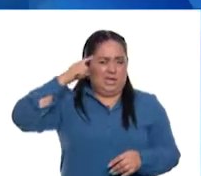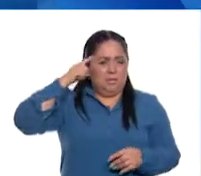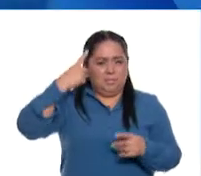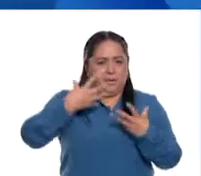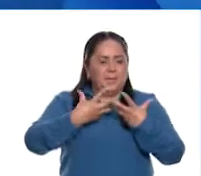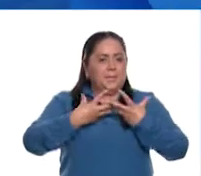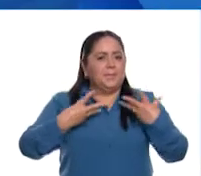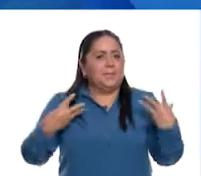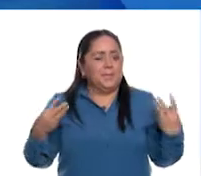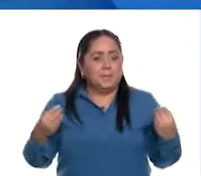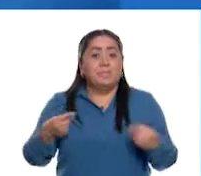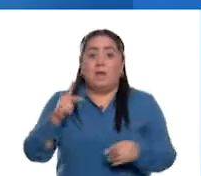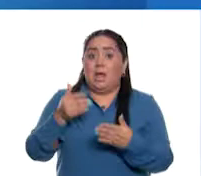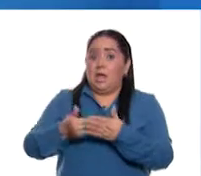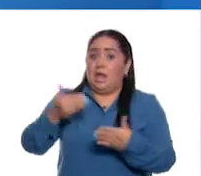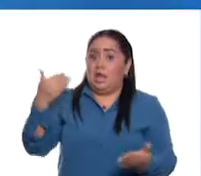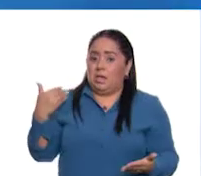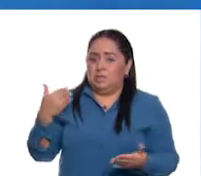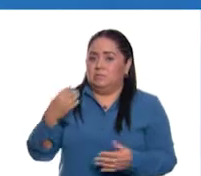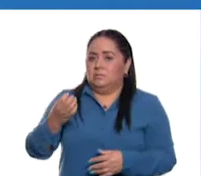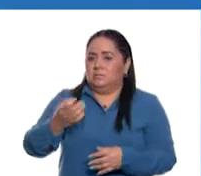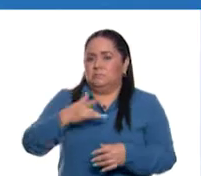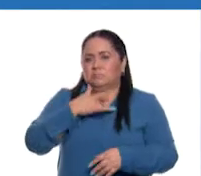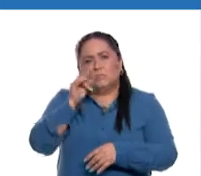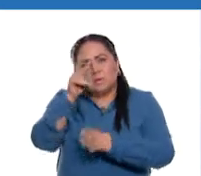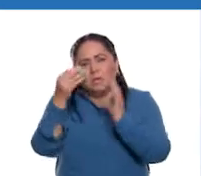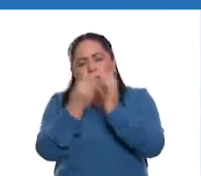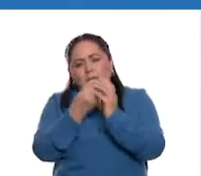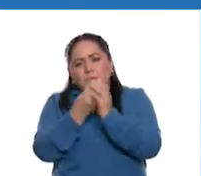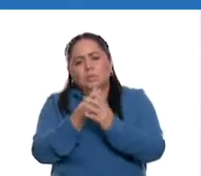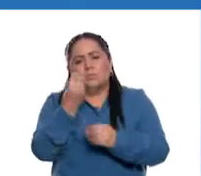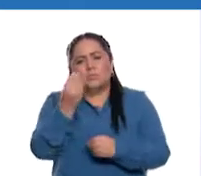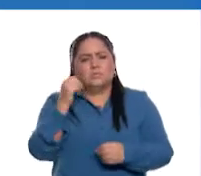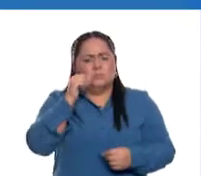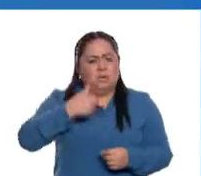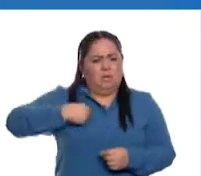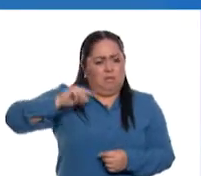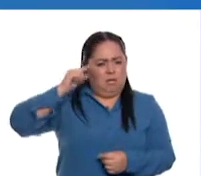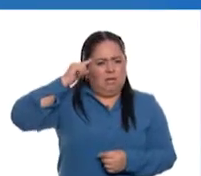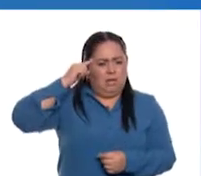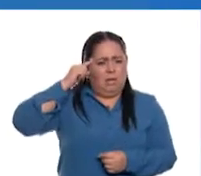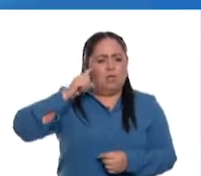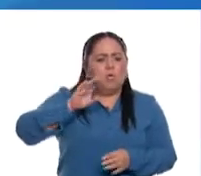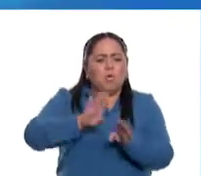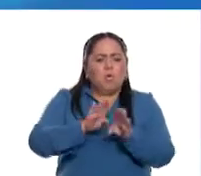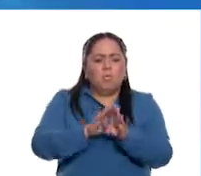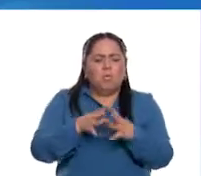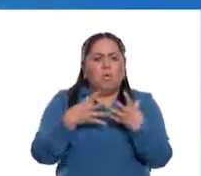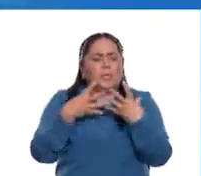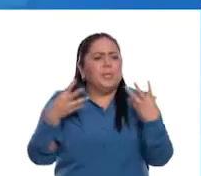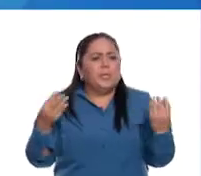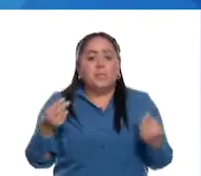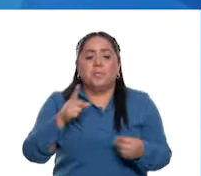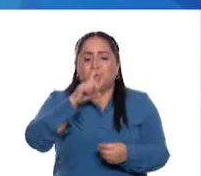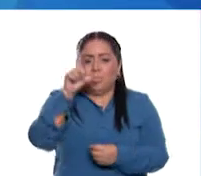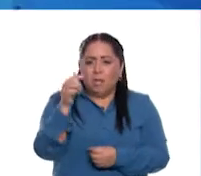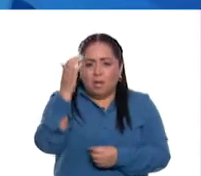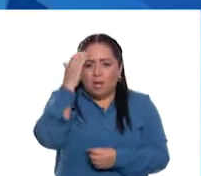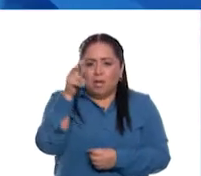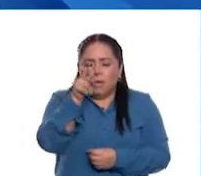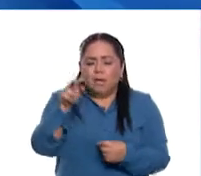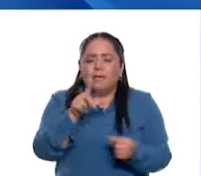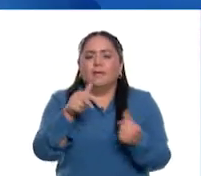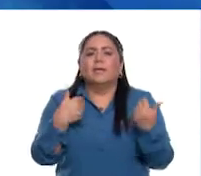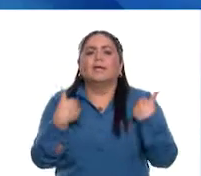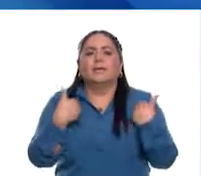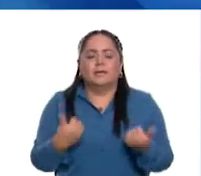mi estado de ánimo. Antes de las clases de educación socioemocional pasaba mucho tiempo enojada y no sabía cómo deshacerme de esa emoción. Pero al conocerla y